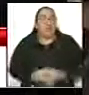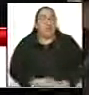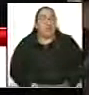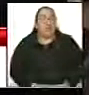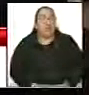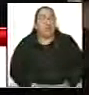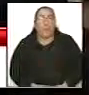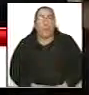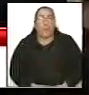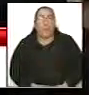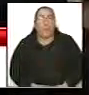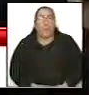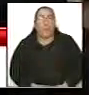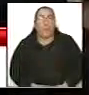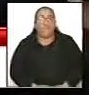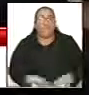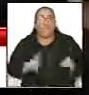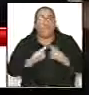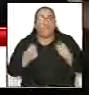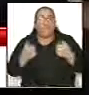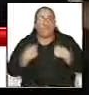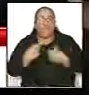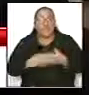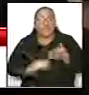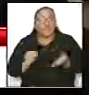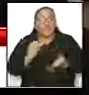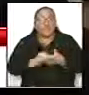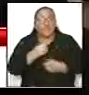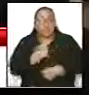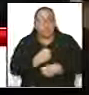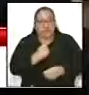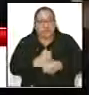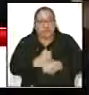sin embargo, tienen que poner